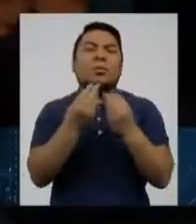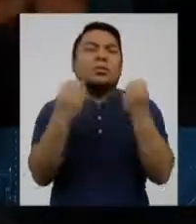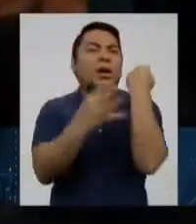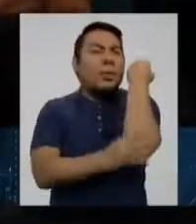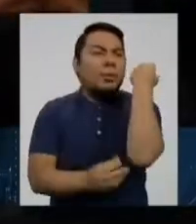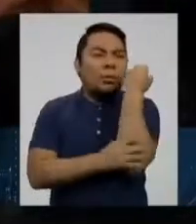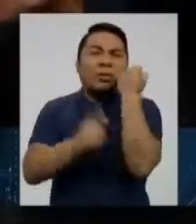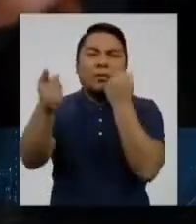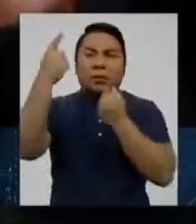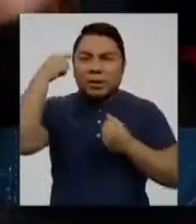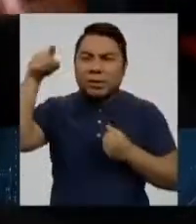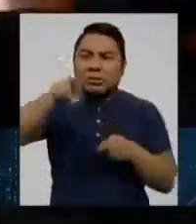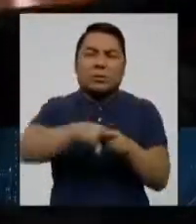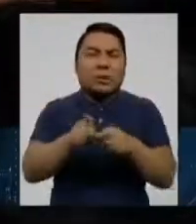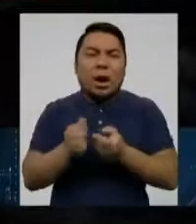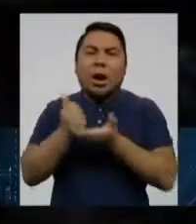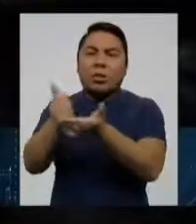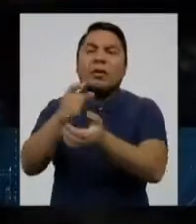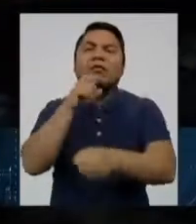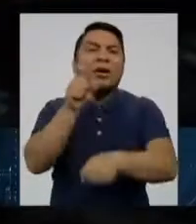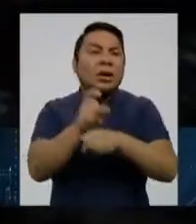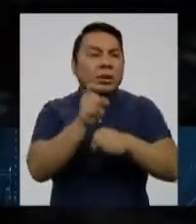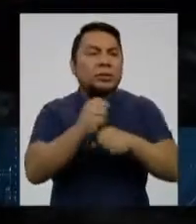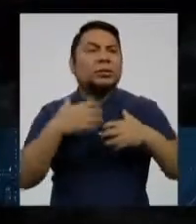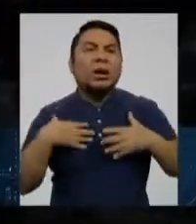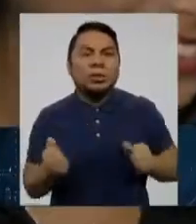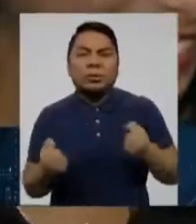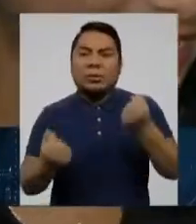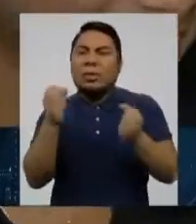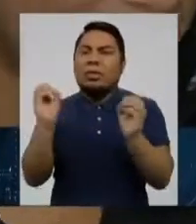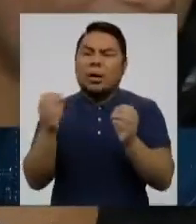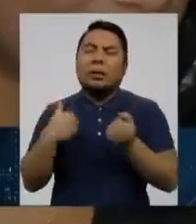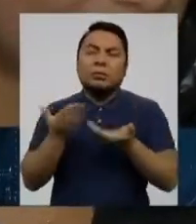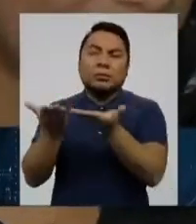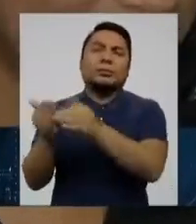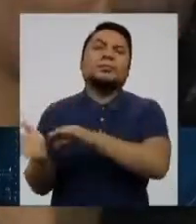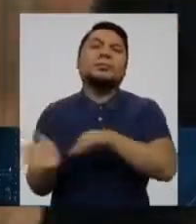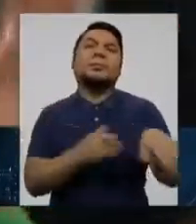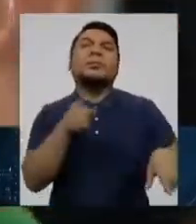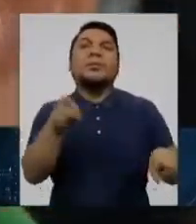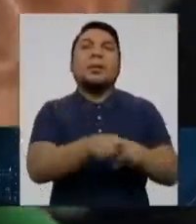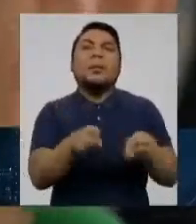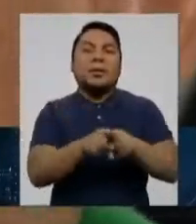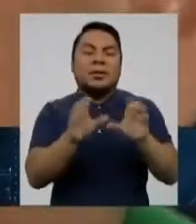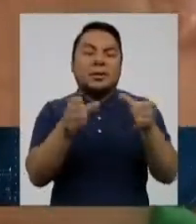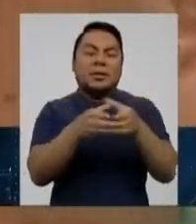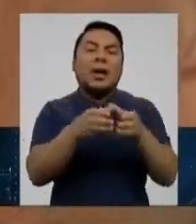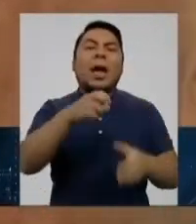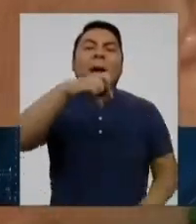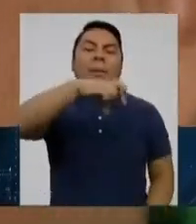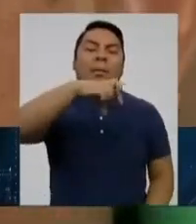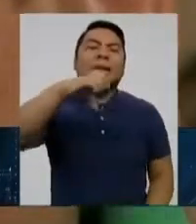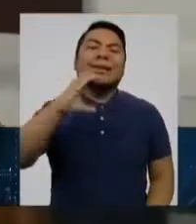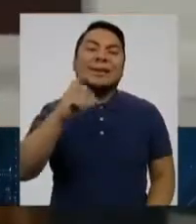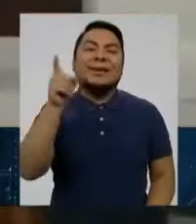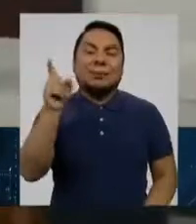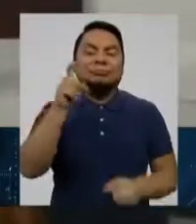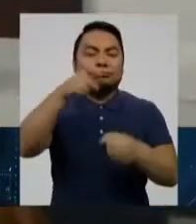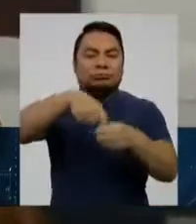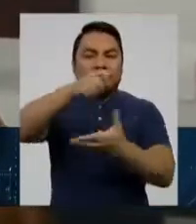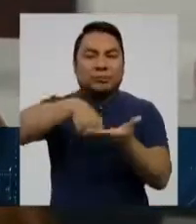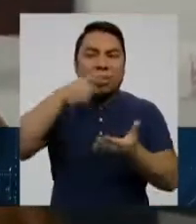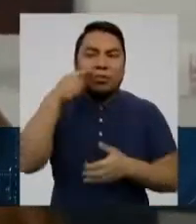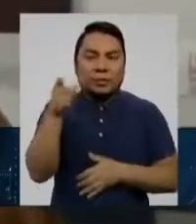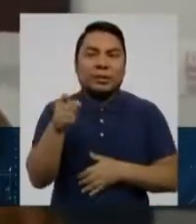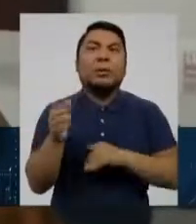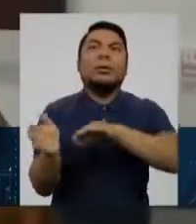viven en las laderas de Lima y que no tienen educación, salud y transporte. Los representantes del PPC inscribieron a Alberto Bengolea. El